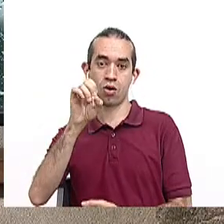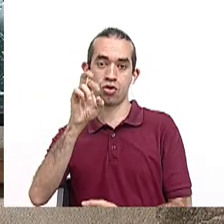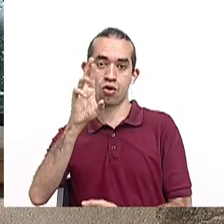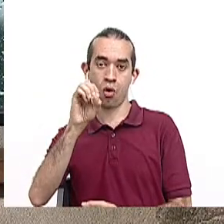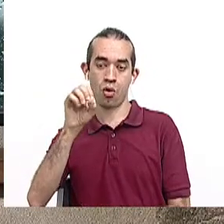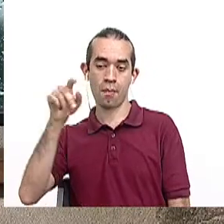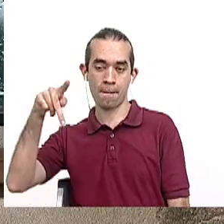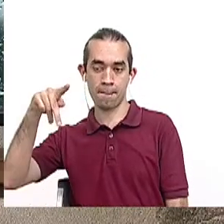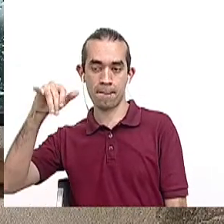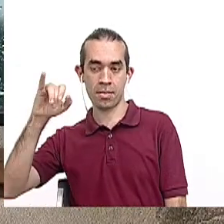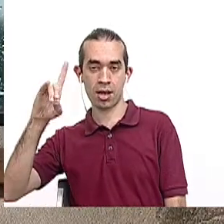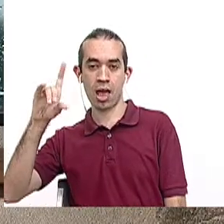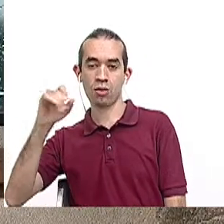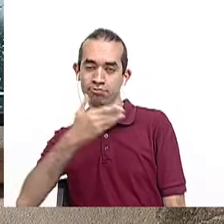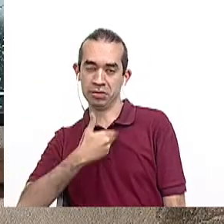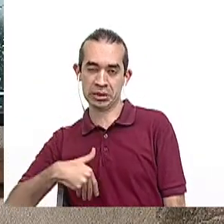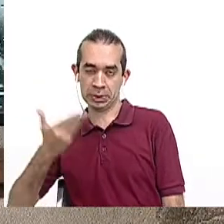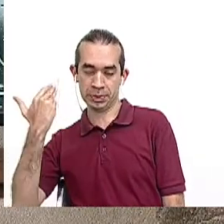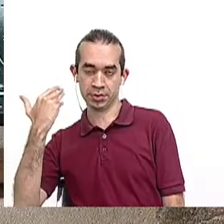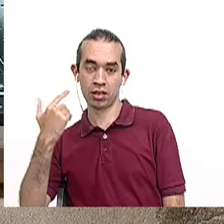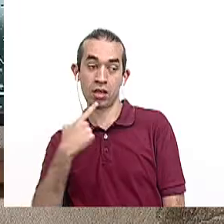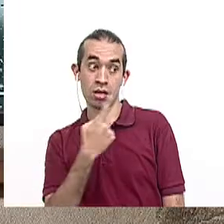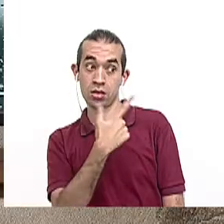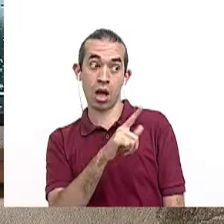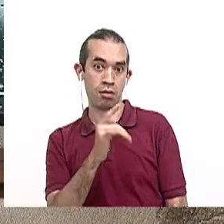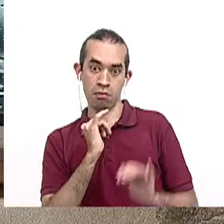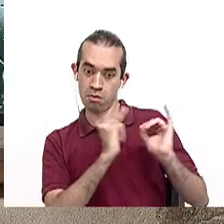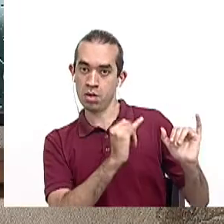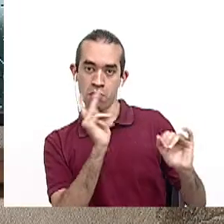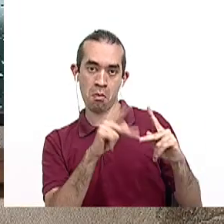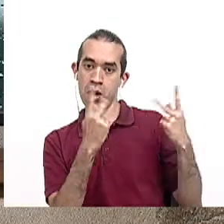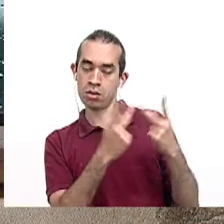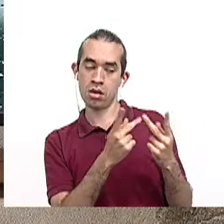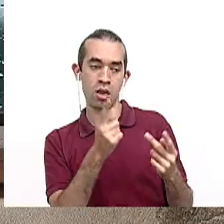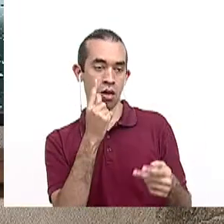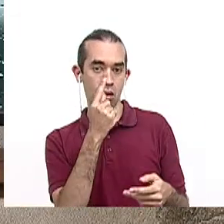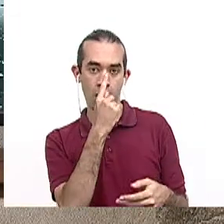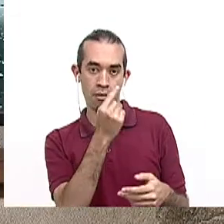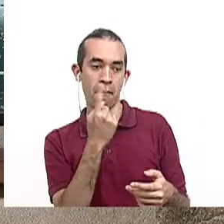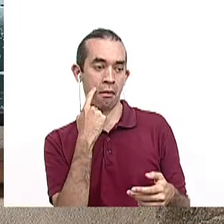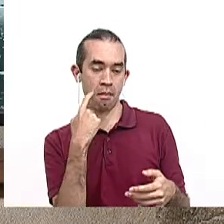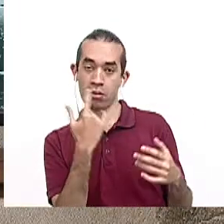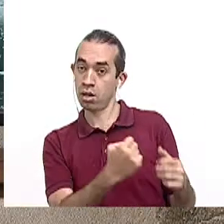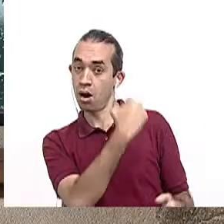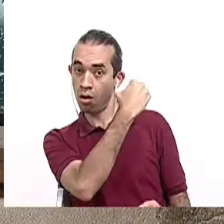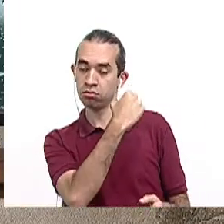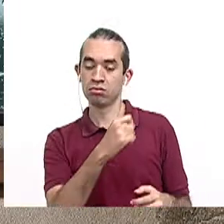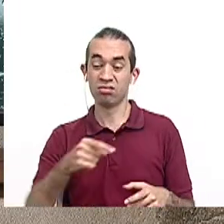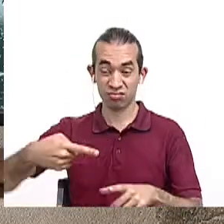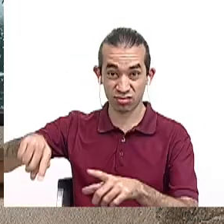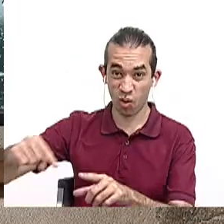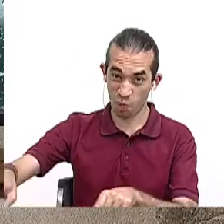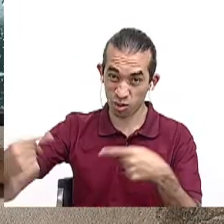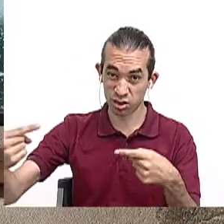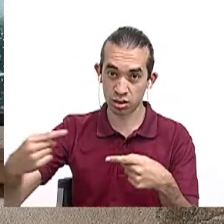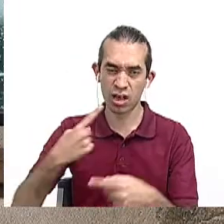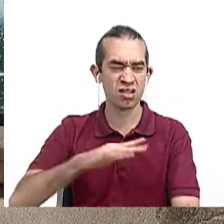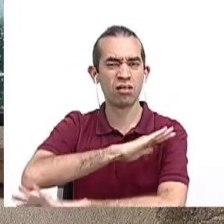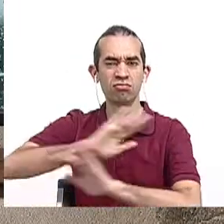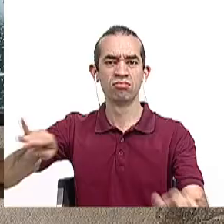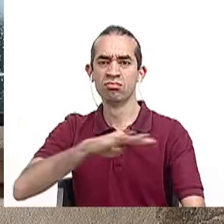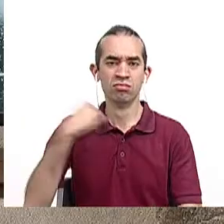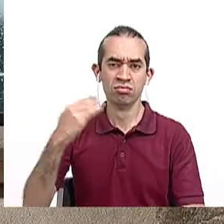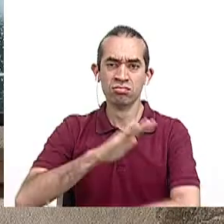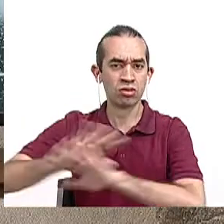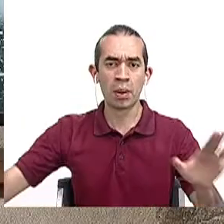la elección la había ganado el doctor Calderón Guardia, de su mismo partido, las fuerzas opositoras decidieron que era demasiado. Y